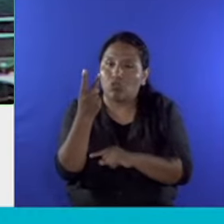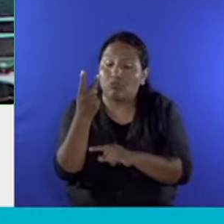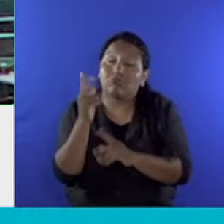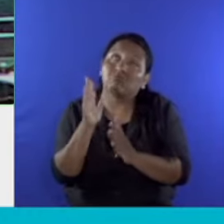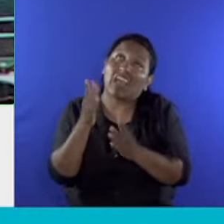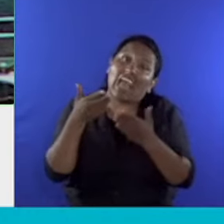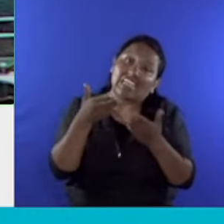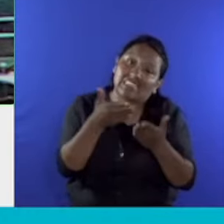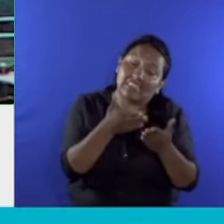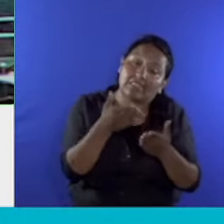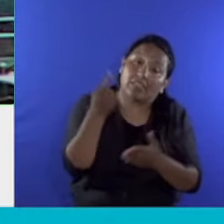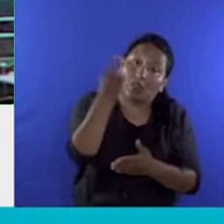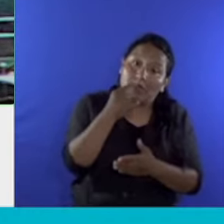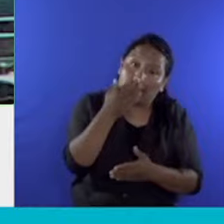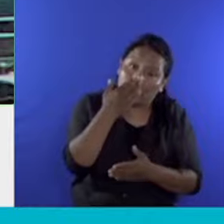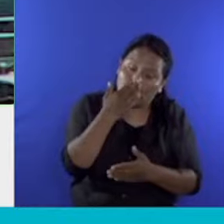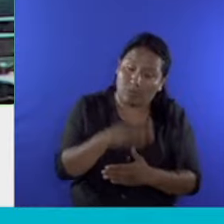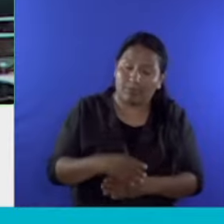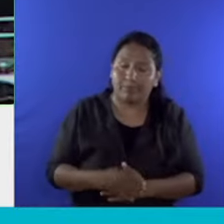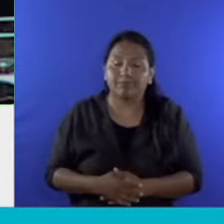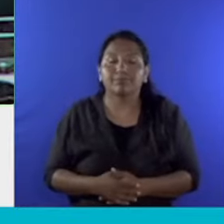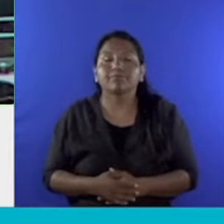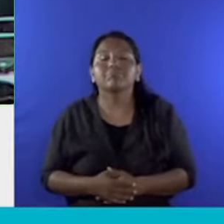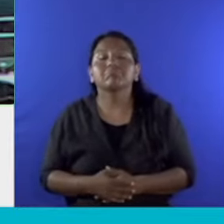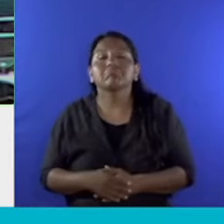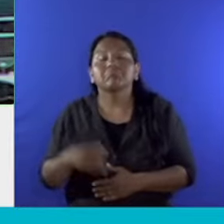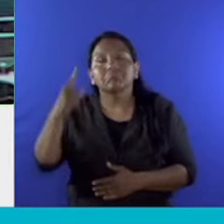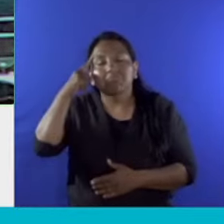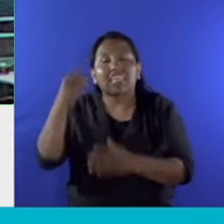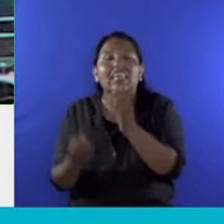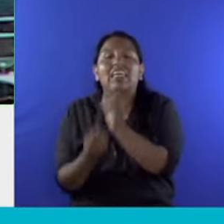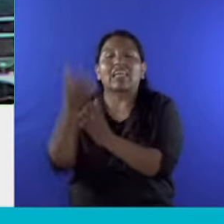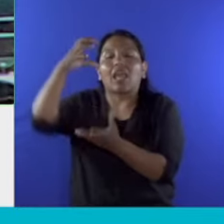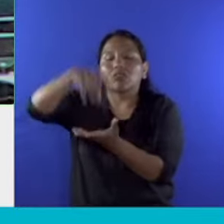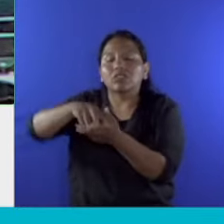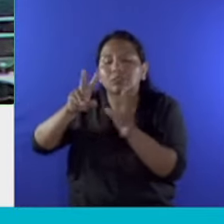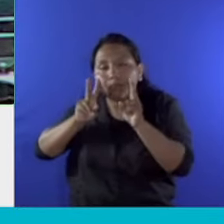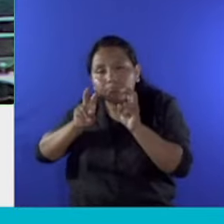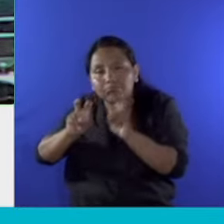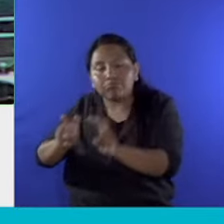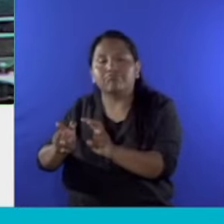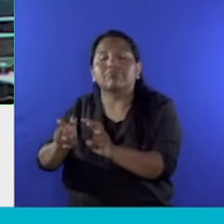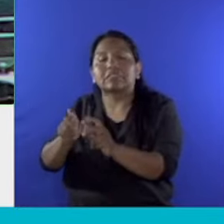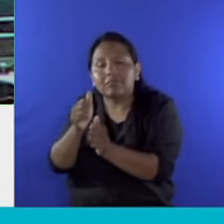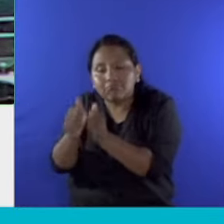asistentes de la Universidad de Córdoba, que fue crear un centro de investigación